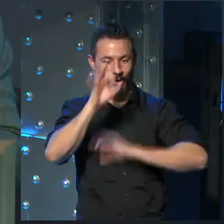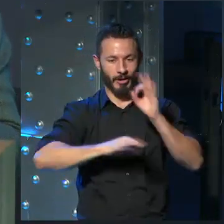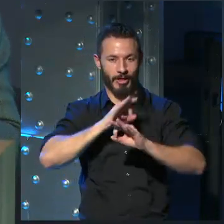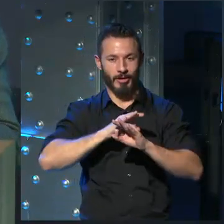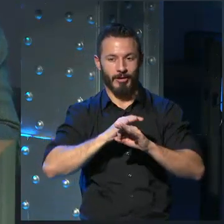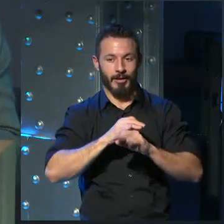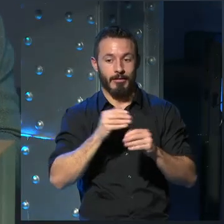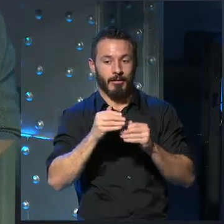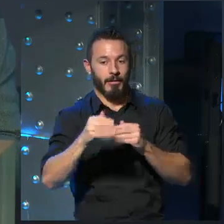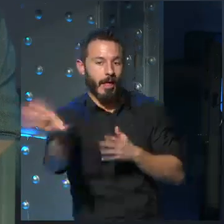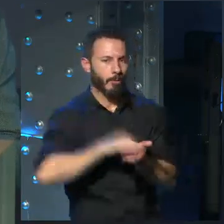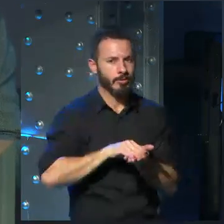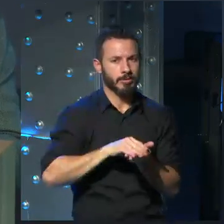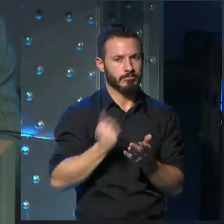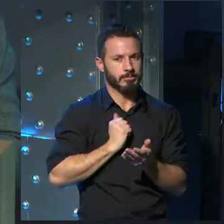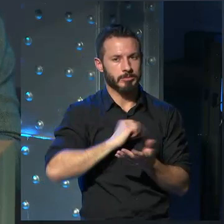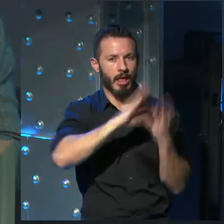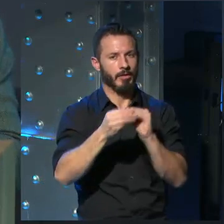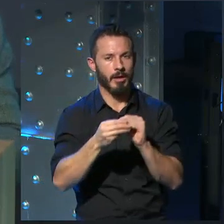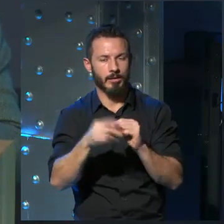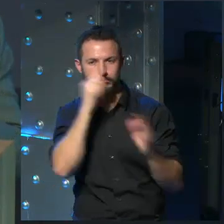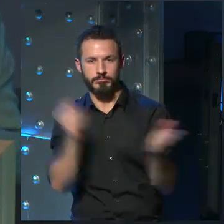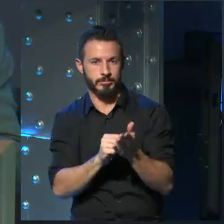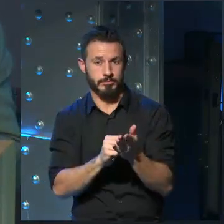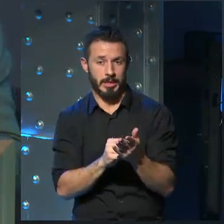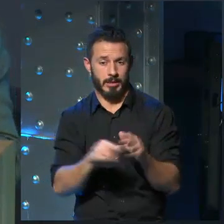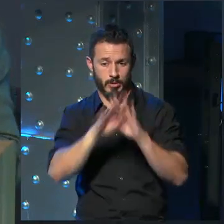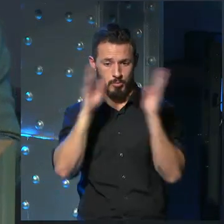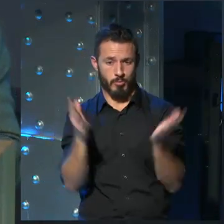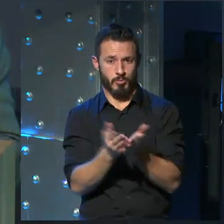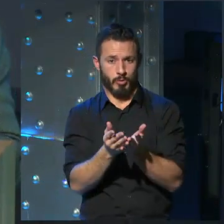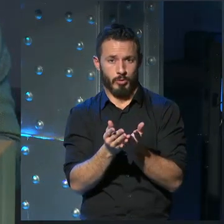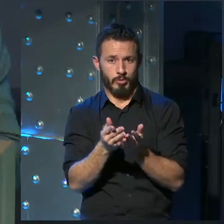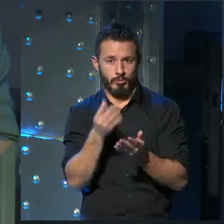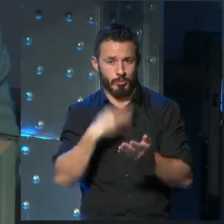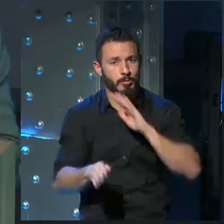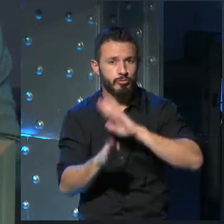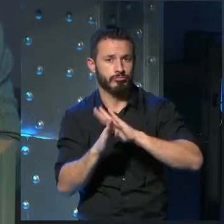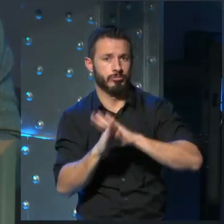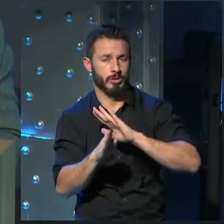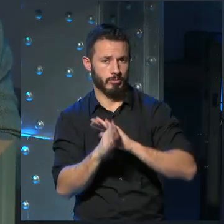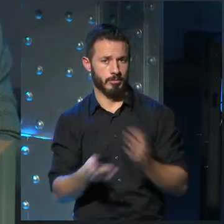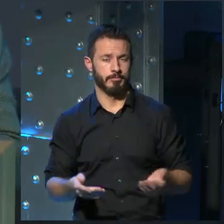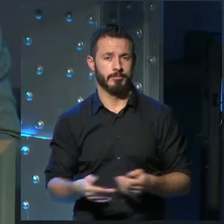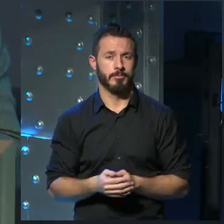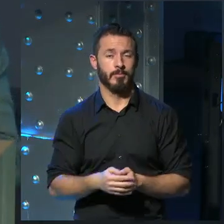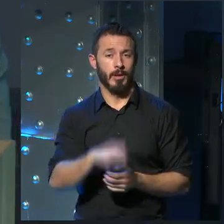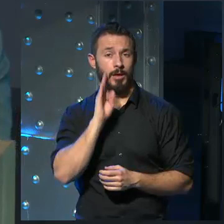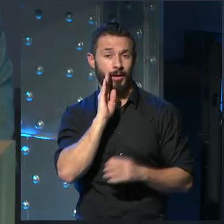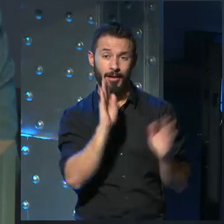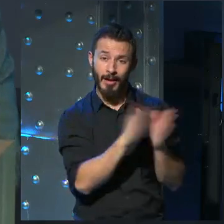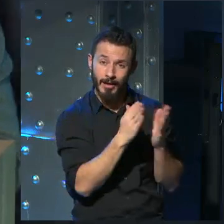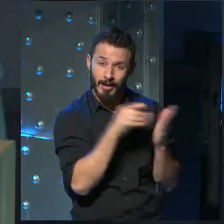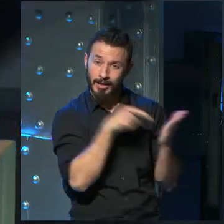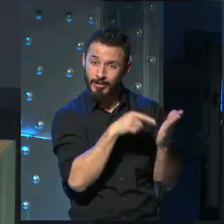definitiva, ser capaces de navegar en este mundo nuevo que se nos ofrece. Como digo, en el libro